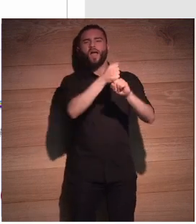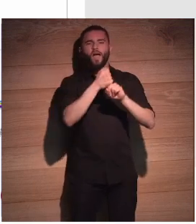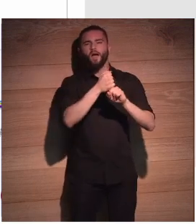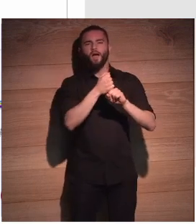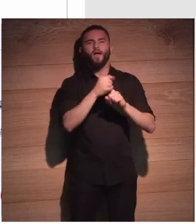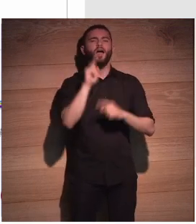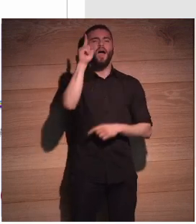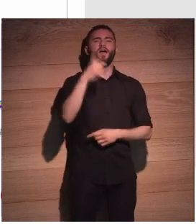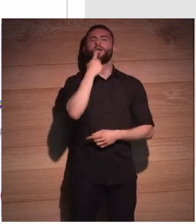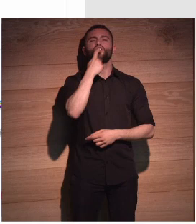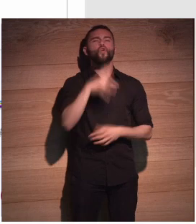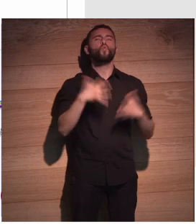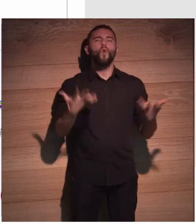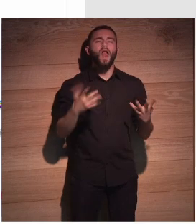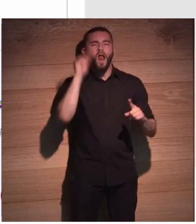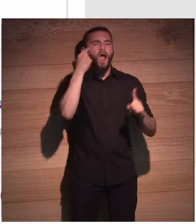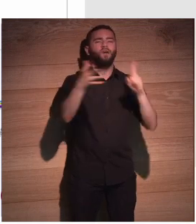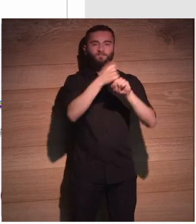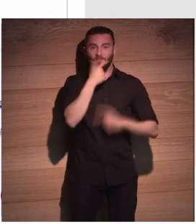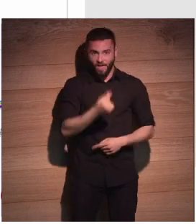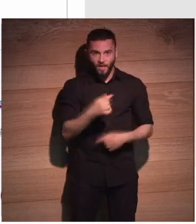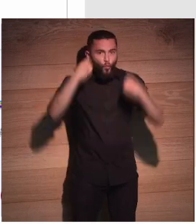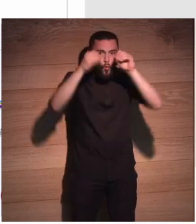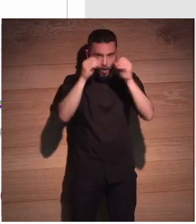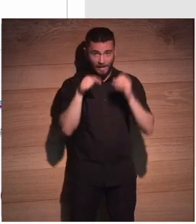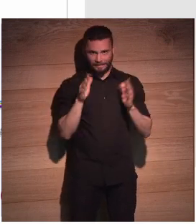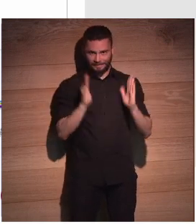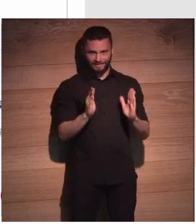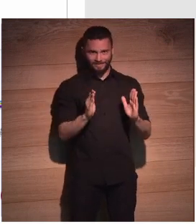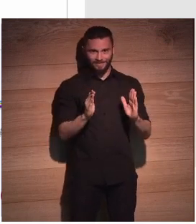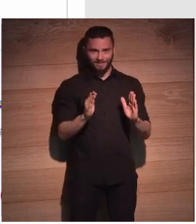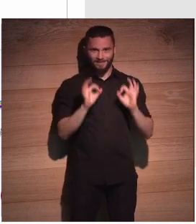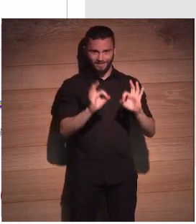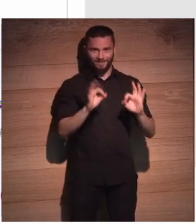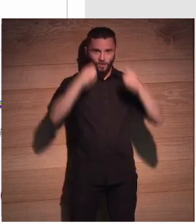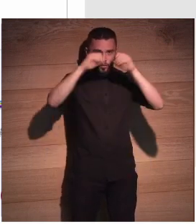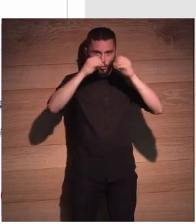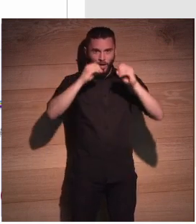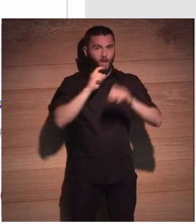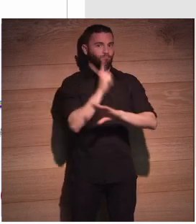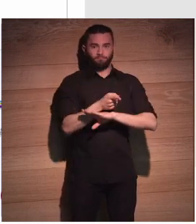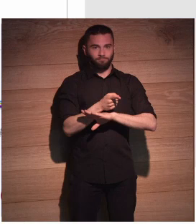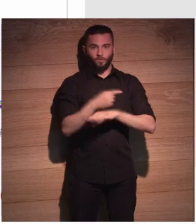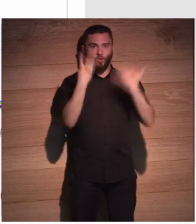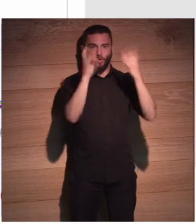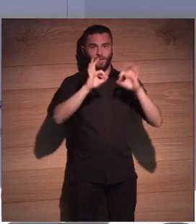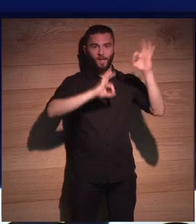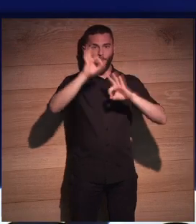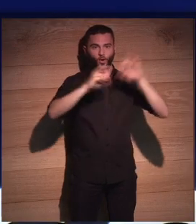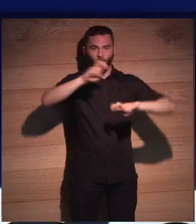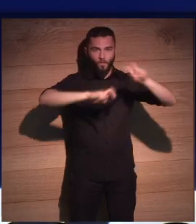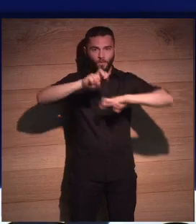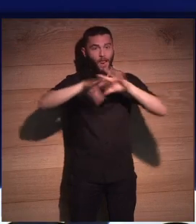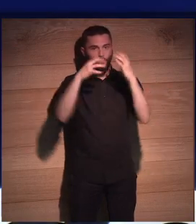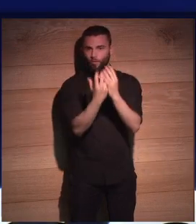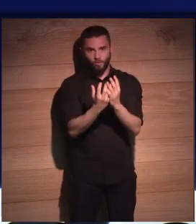arriba del todo en rojo? ¿Vale? Es Google, ¿vale? Google domina aproximadamente el 90% de las búsquedas a nivel